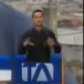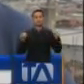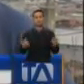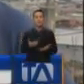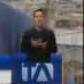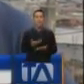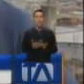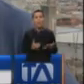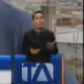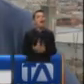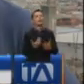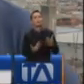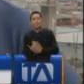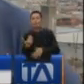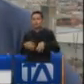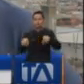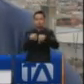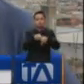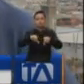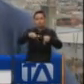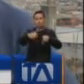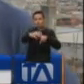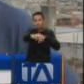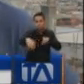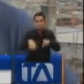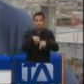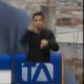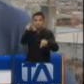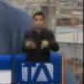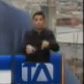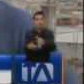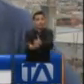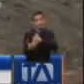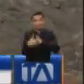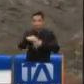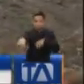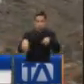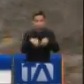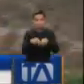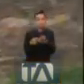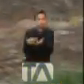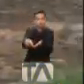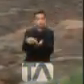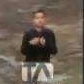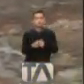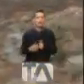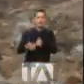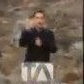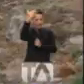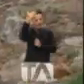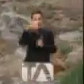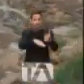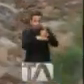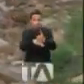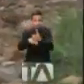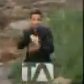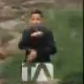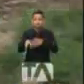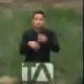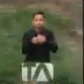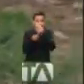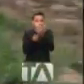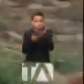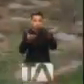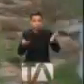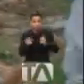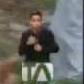de mangueras, de acoples, de contratación de maestros para que nos ayuden con todo esto. Le retan al alcalde y a las autoridades de la EMAV y